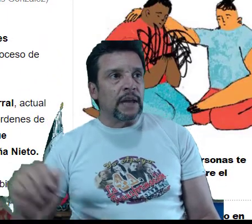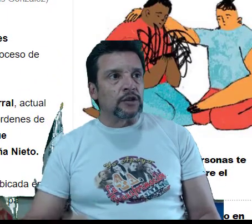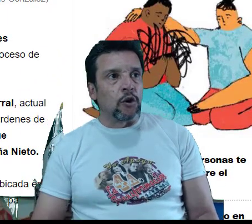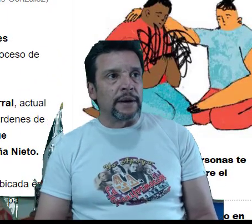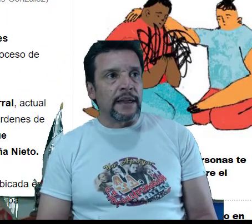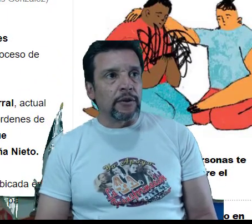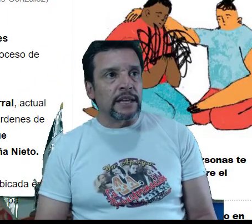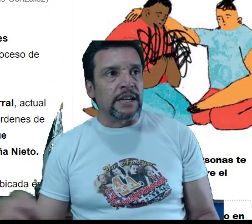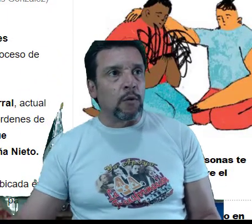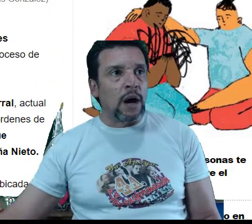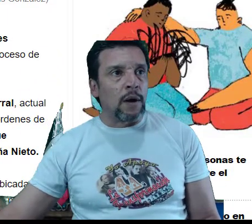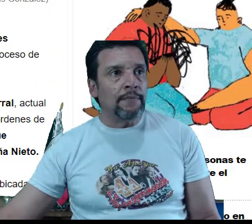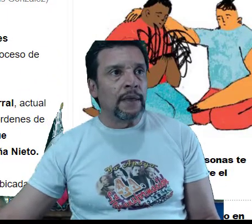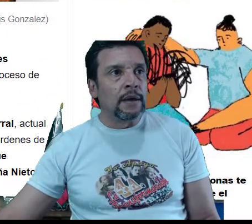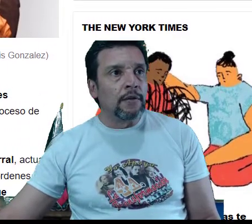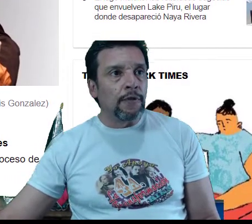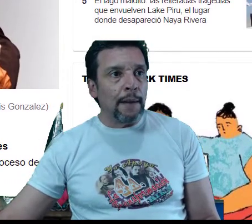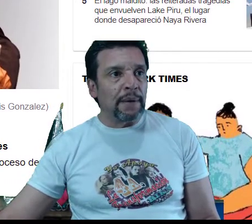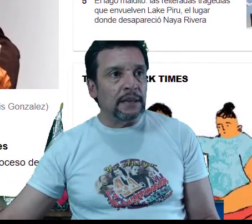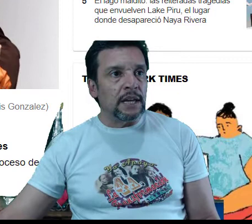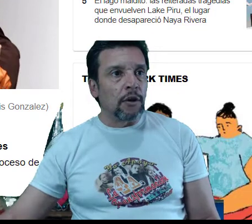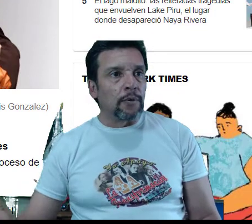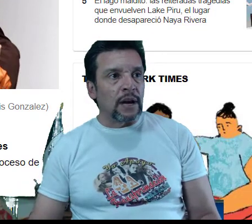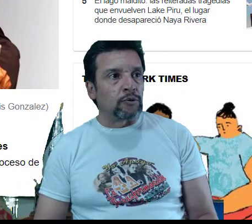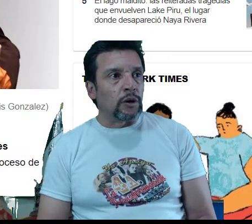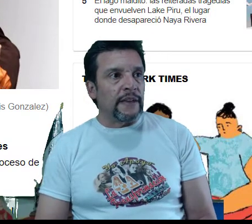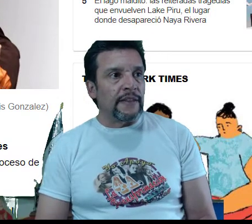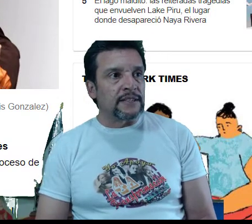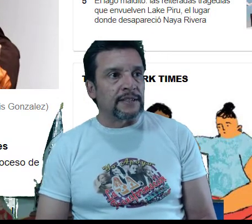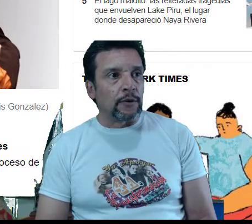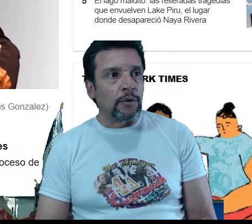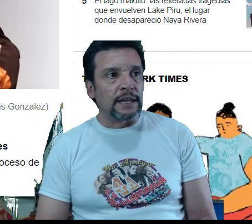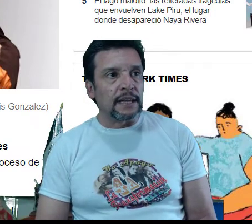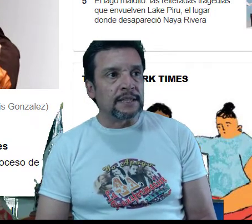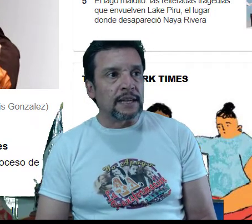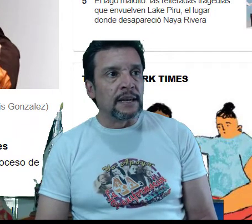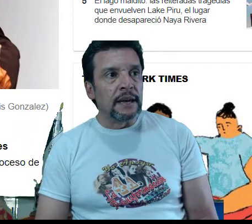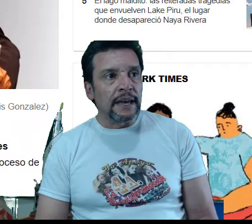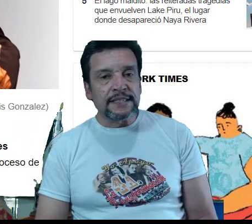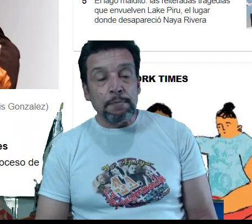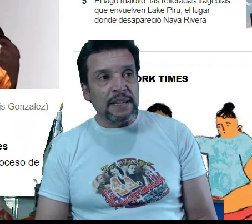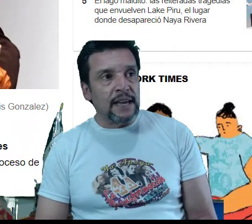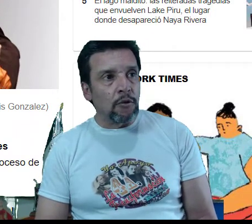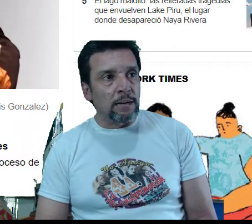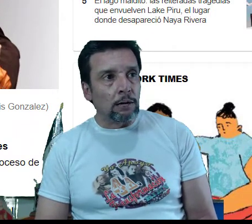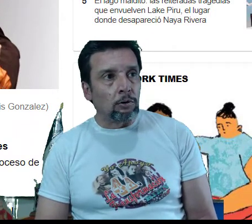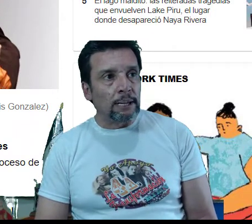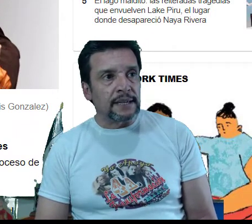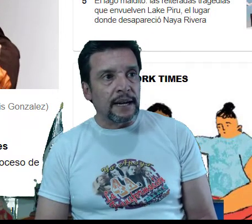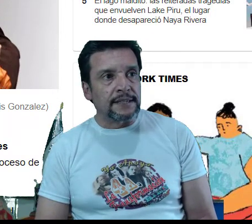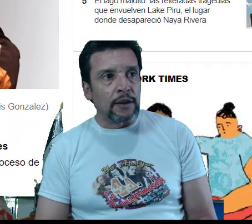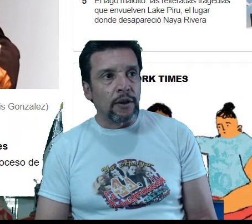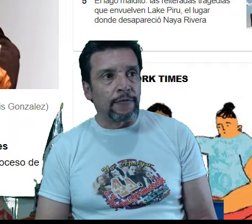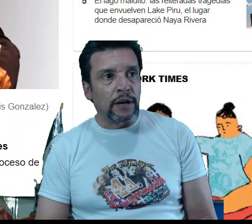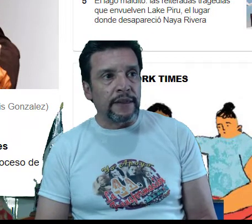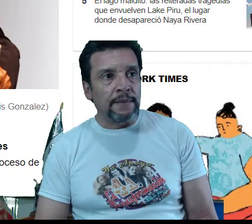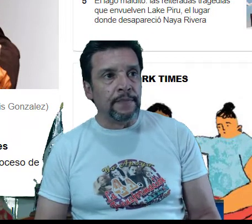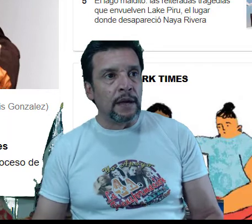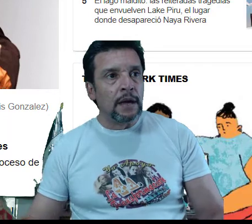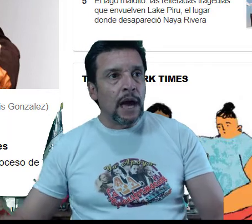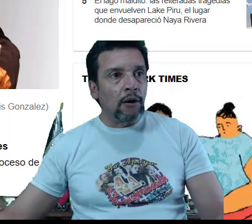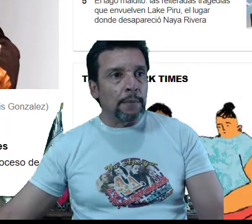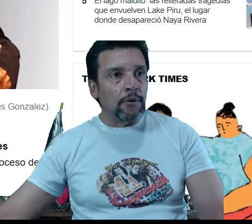D., exgobernador de Chihuahua, fue aprehendido por autoridades estadounidenses este pasado miércoles en el estado de